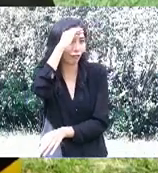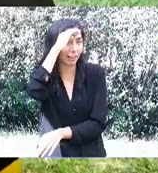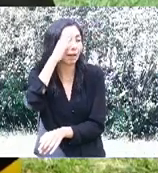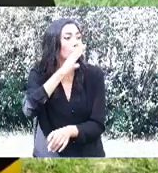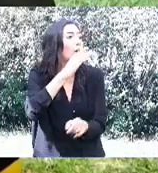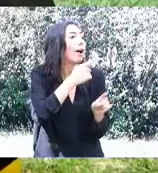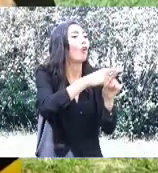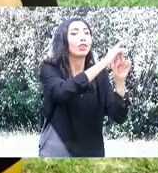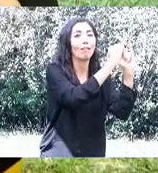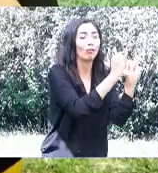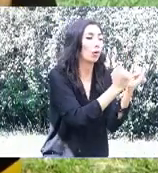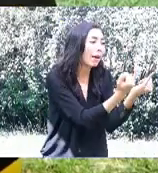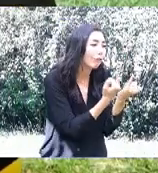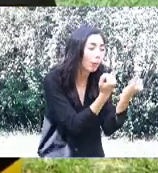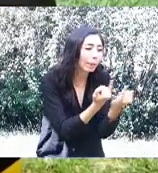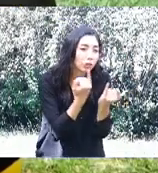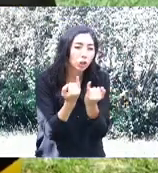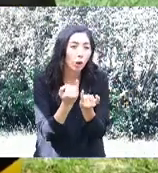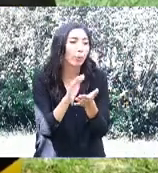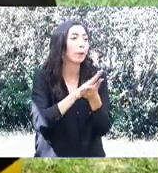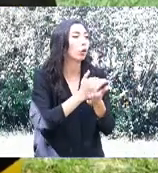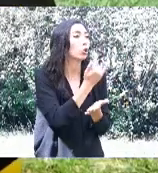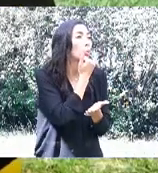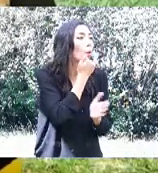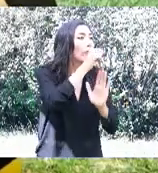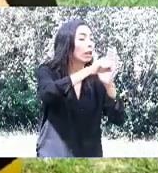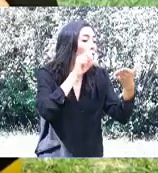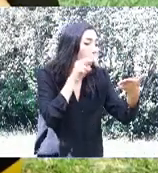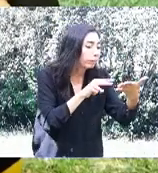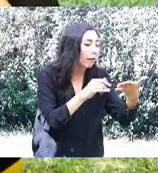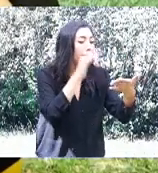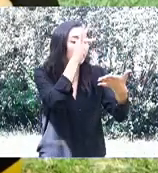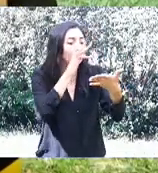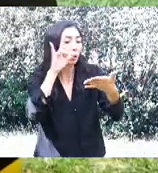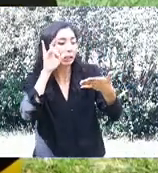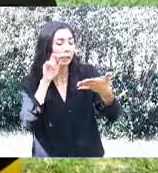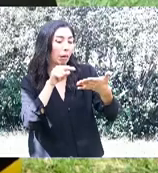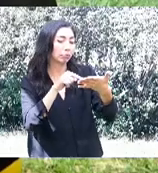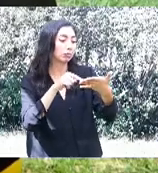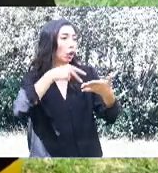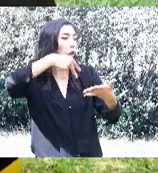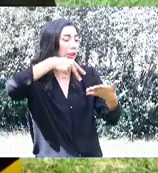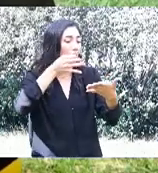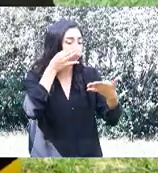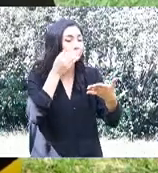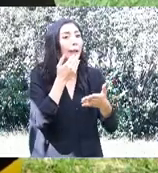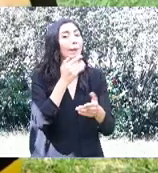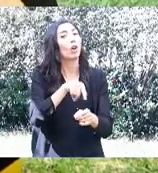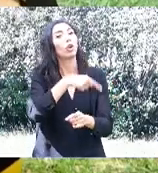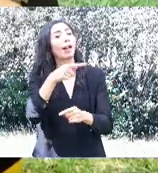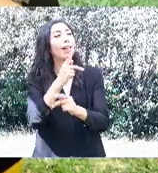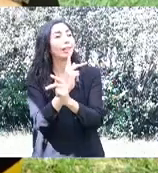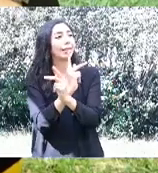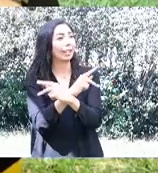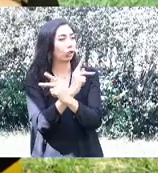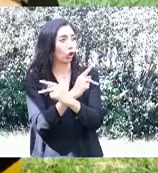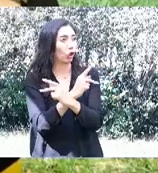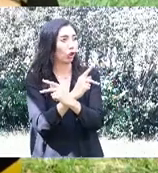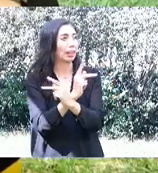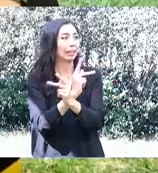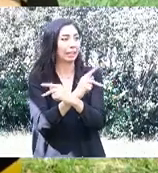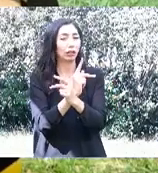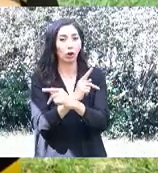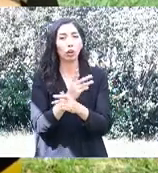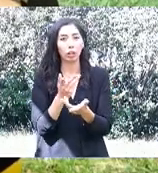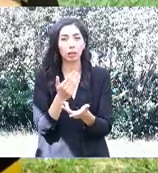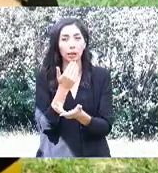alternativas de de información buscan videoos de YouTube buscan Facebook buscan Instagram hoy día tiktok que es otro fenómeno tú tú también lo graficas un poco en